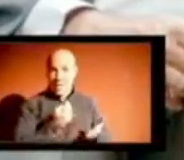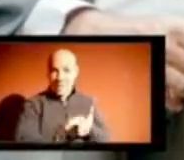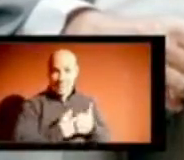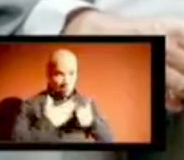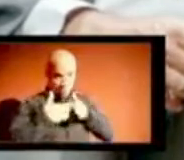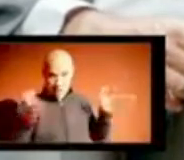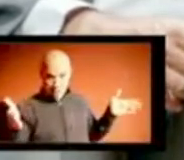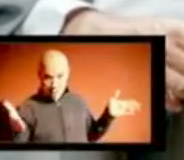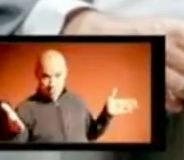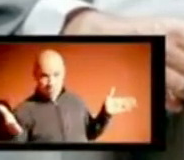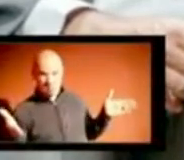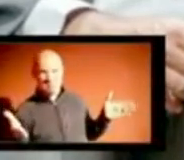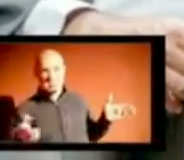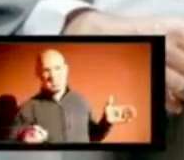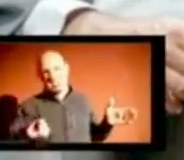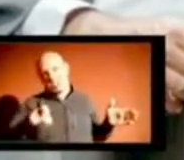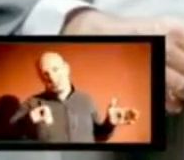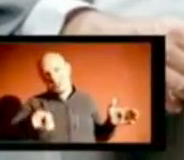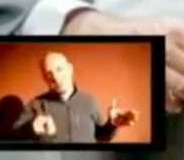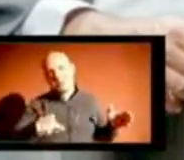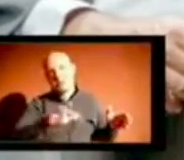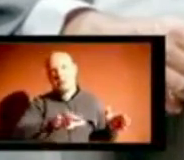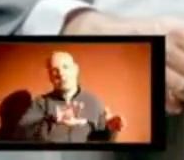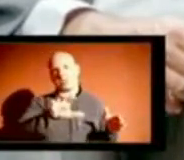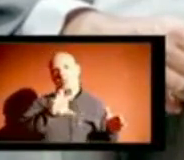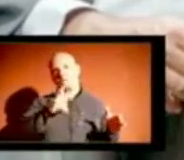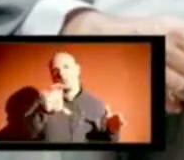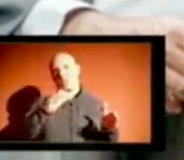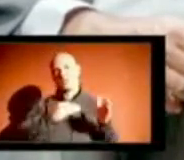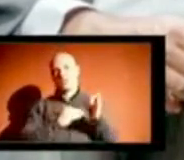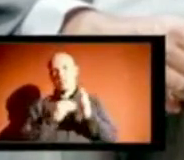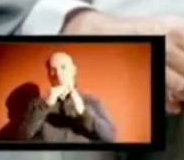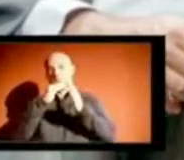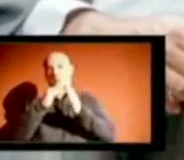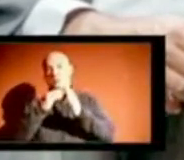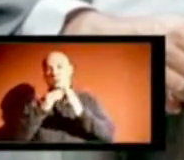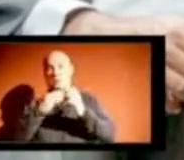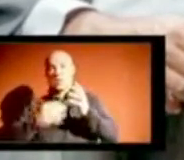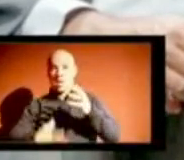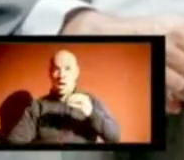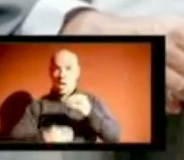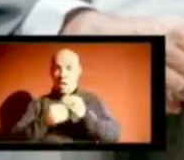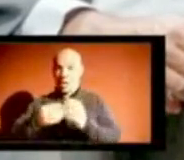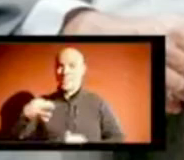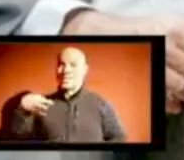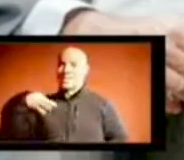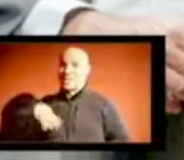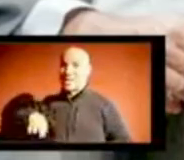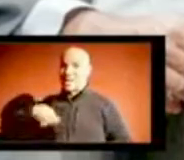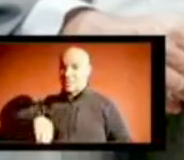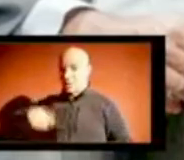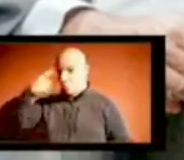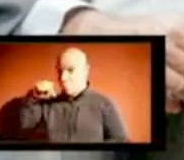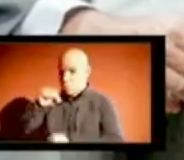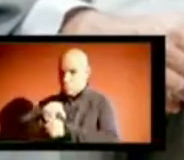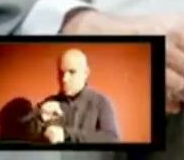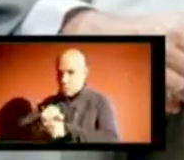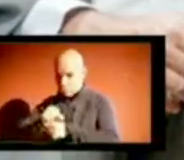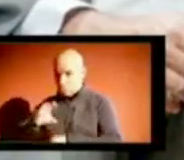debe ser cerca de 500, 600 millones, pero eso hay que añadirle el crédito por trabajo, que van a